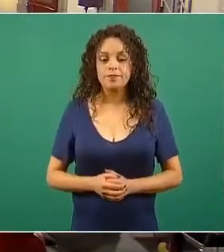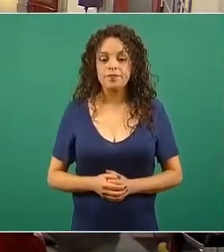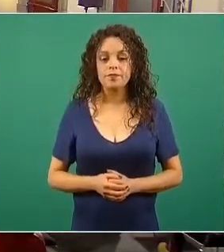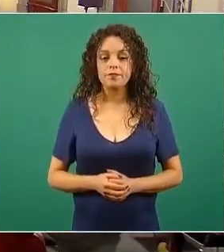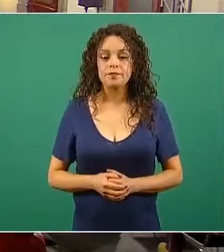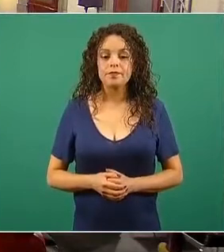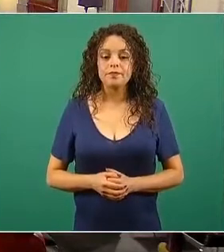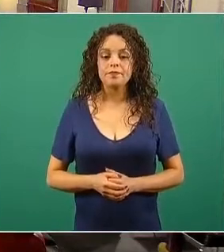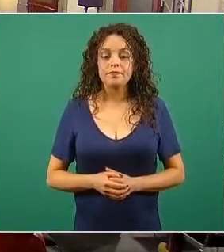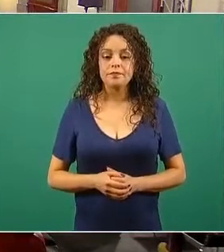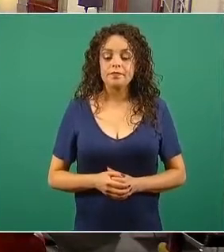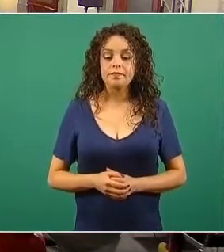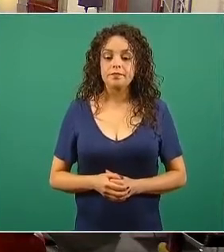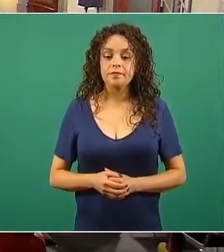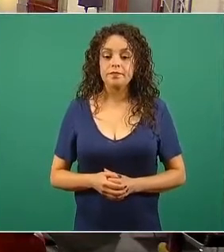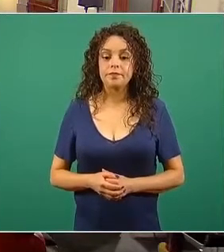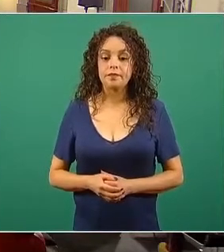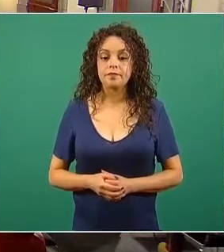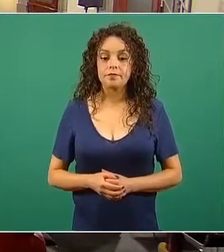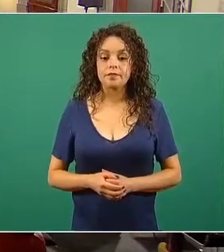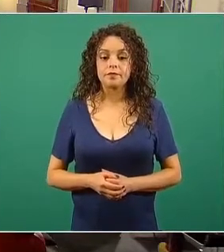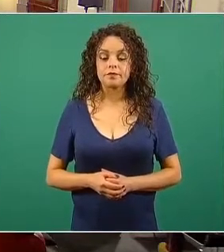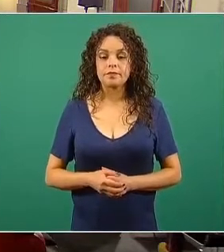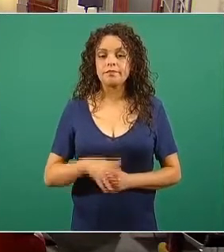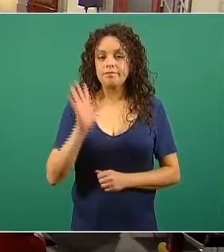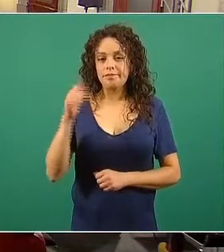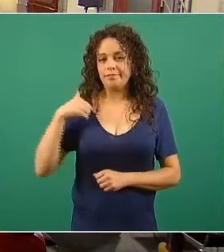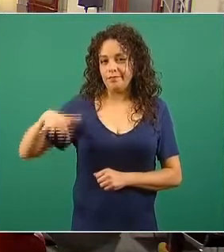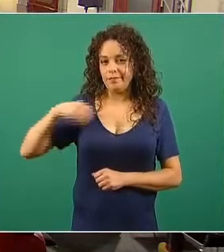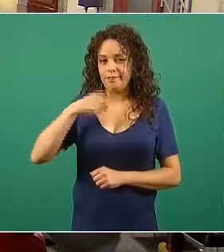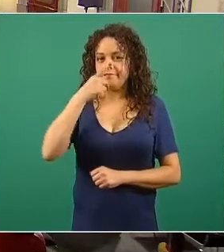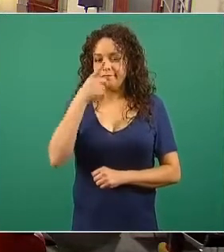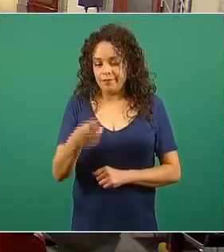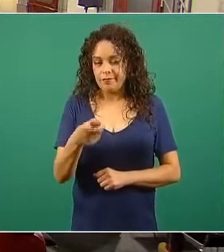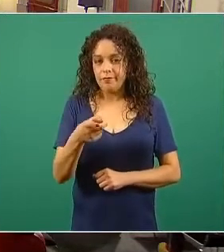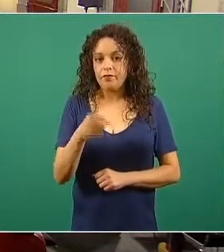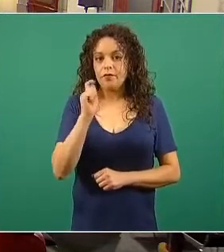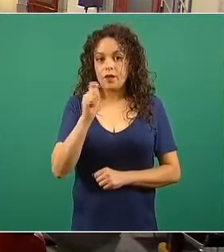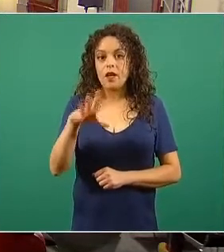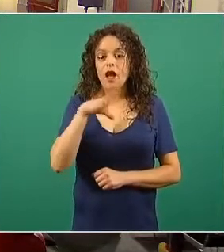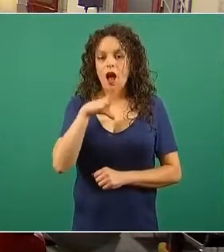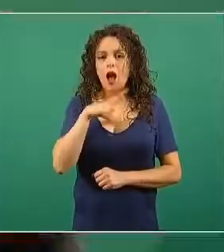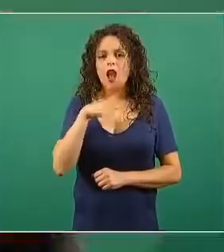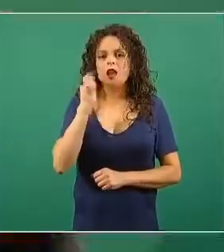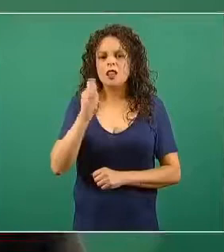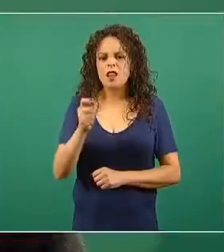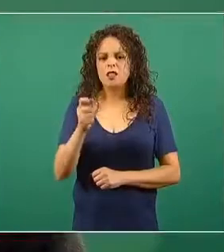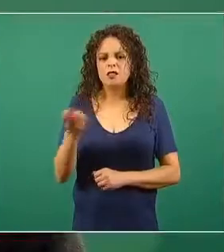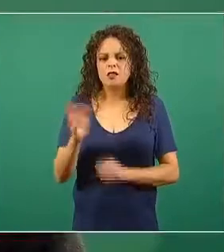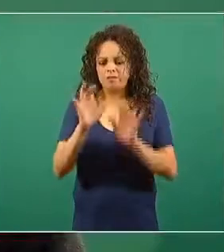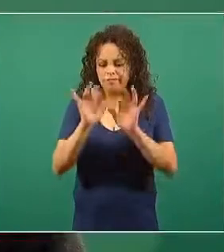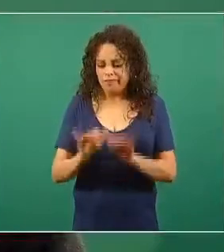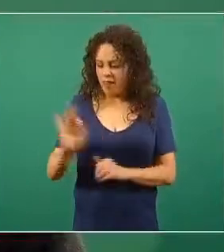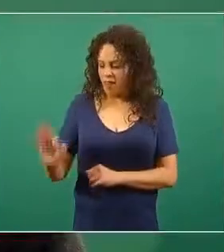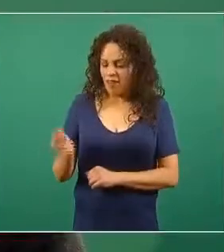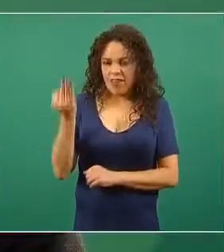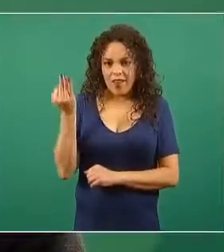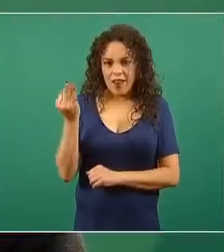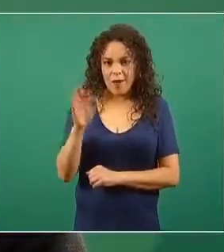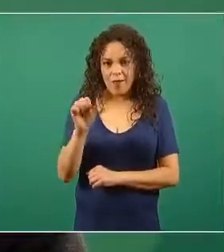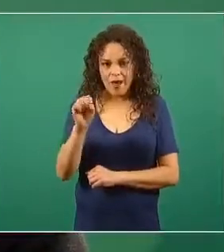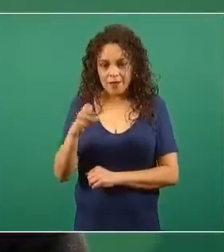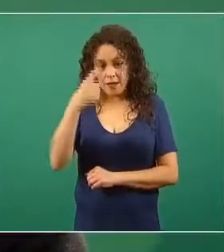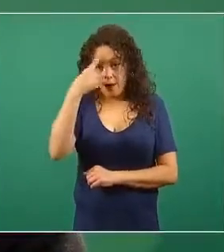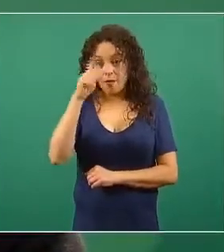principio, tanto el personal que tiene una designación o como se conoce una base federal, también el que está trabajando para